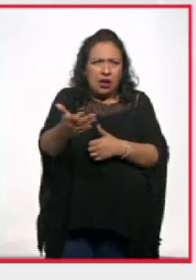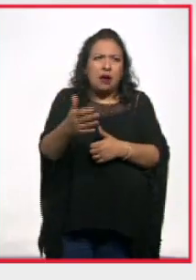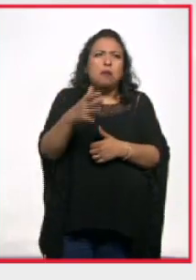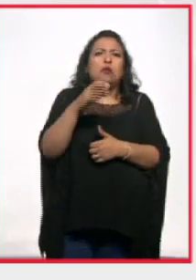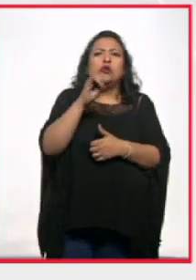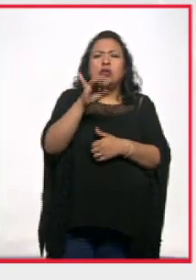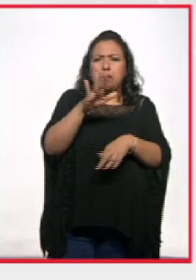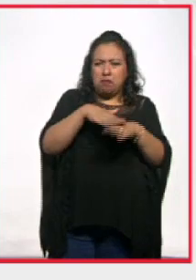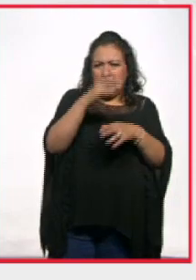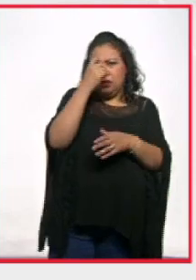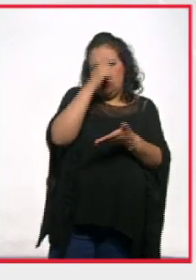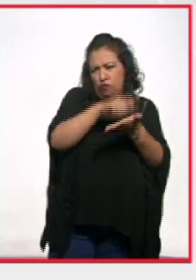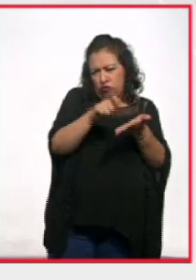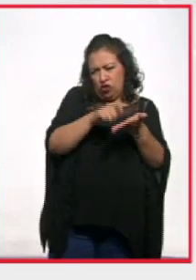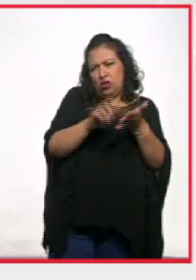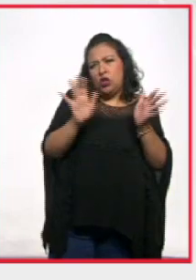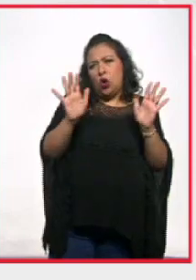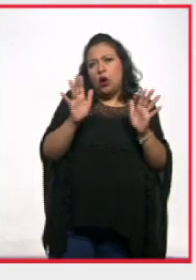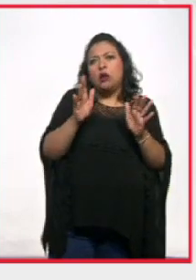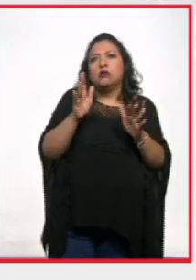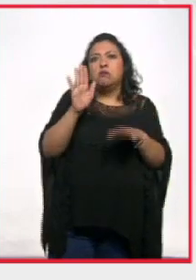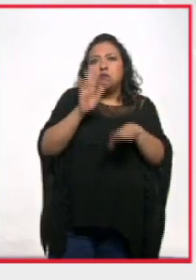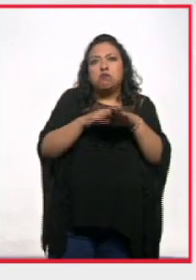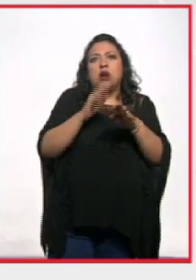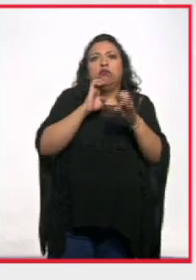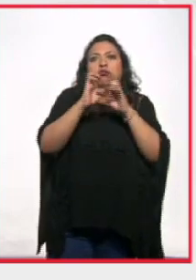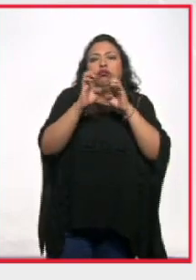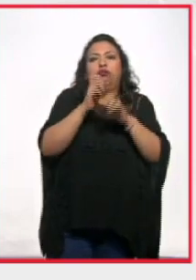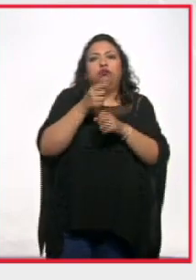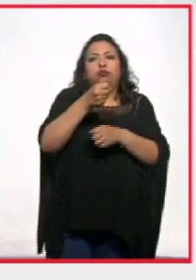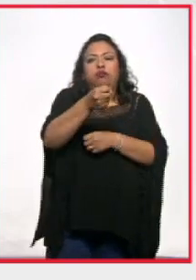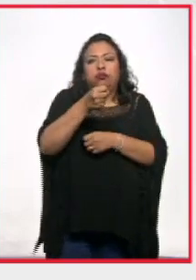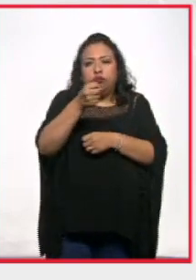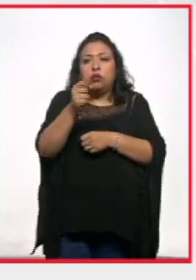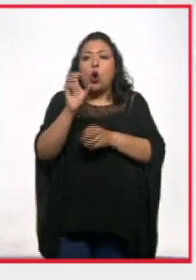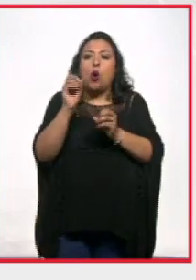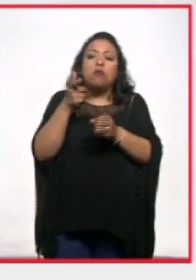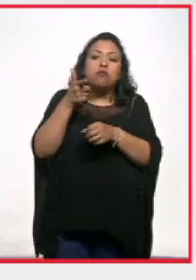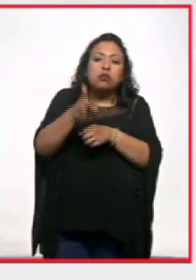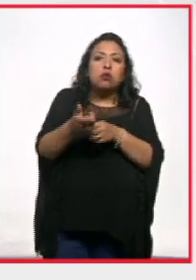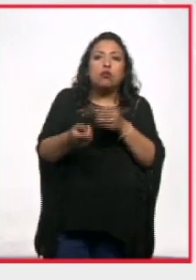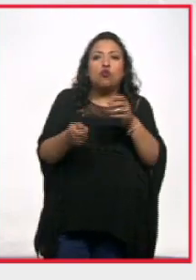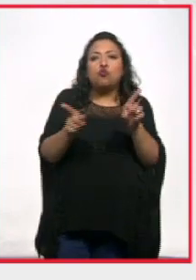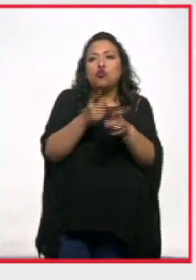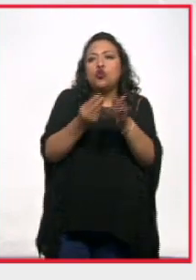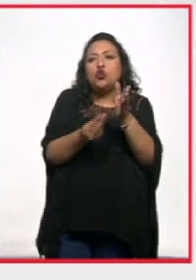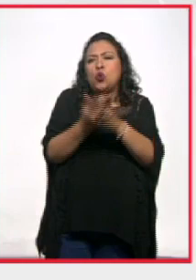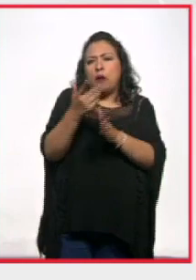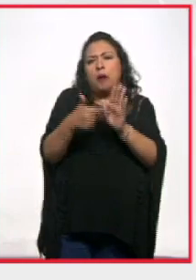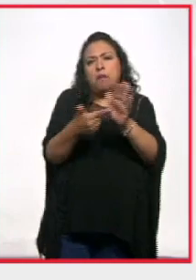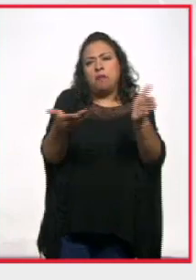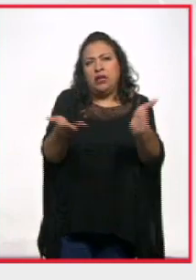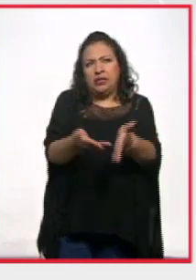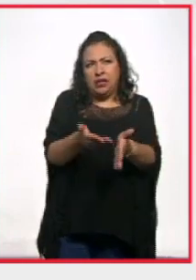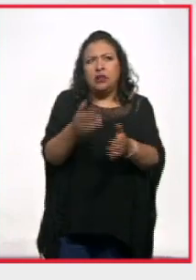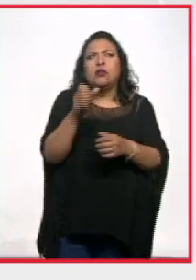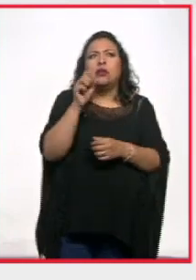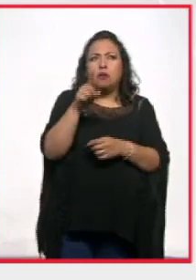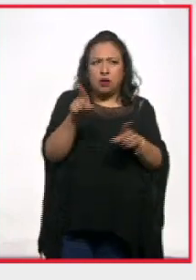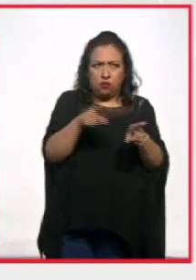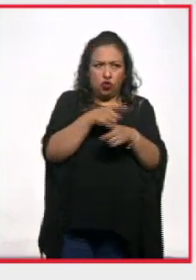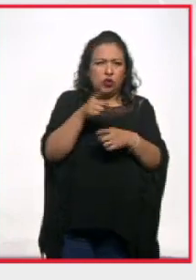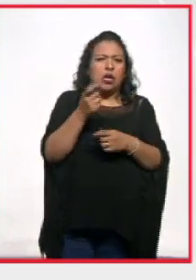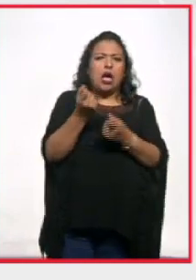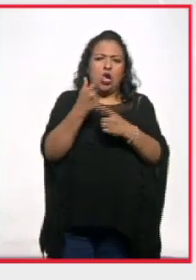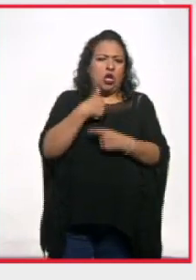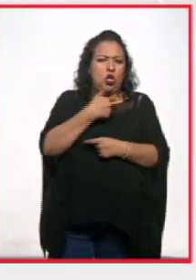más compositores, pues entrevisto más. Si descubro música fantástica, también la presento. También presento la música que no